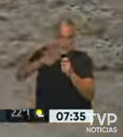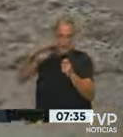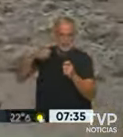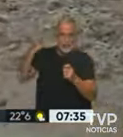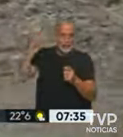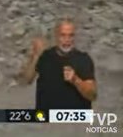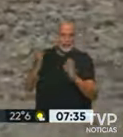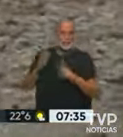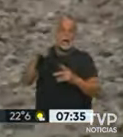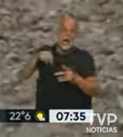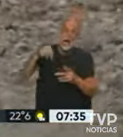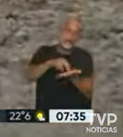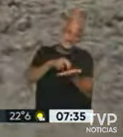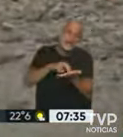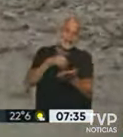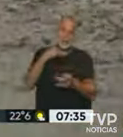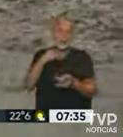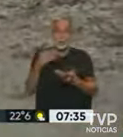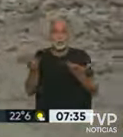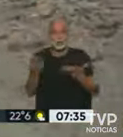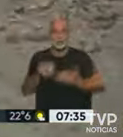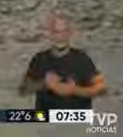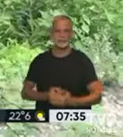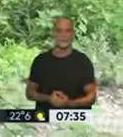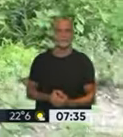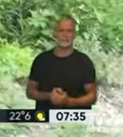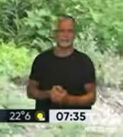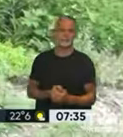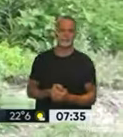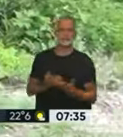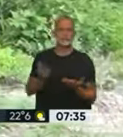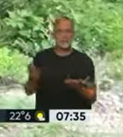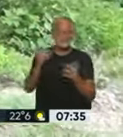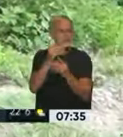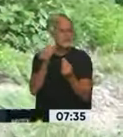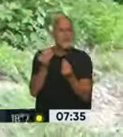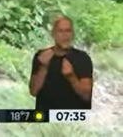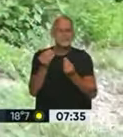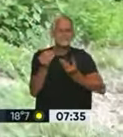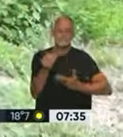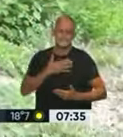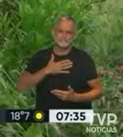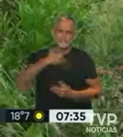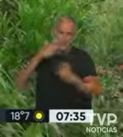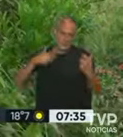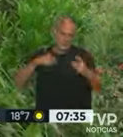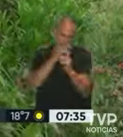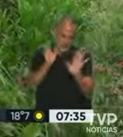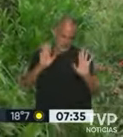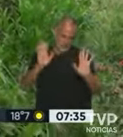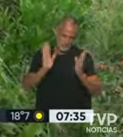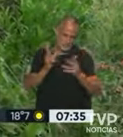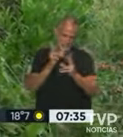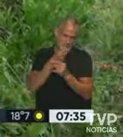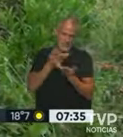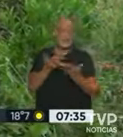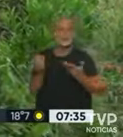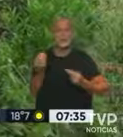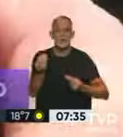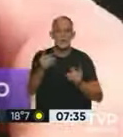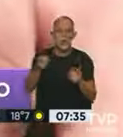se están viendo en salta y en Jujuy el tema es que bueno si bien no afecta a los humanos la eh el